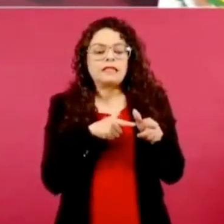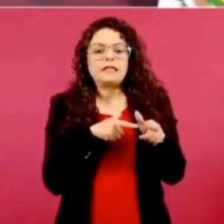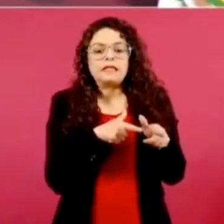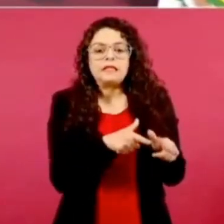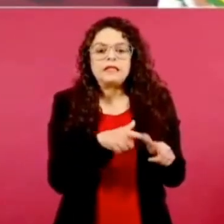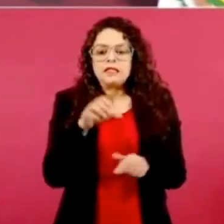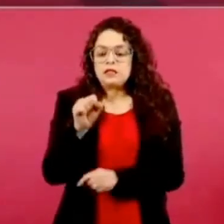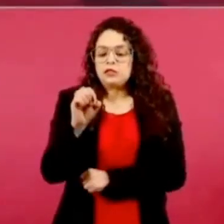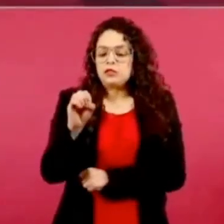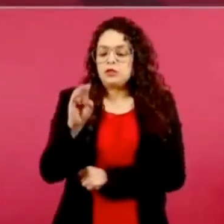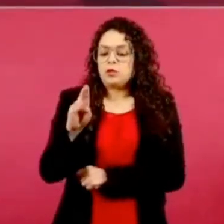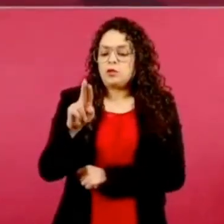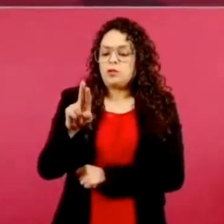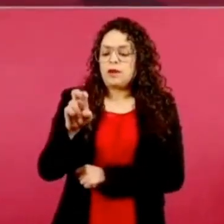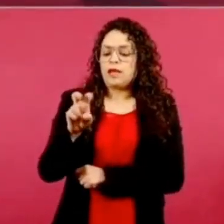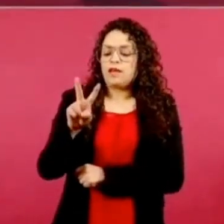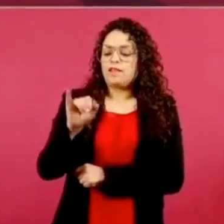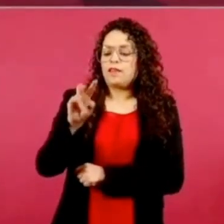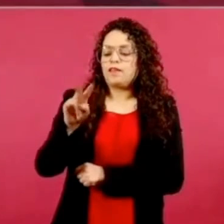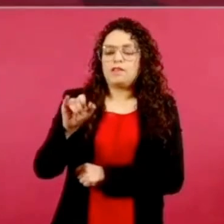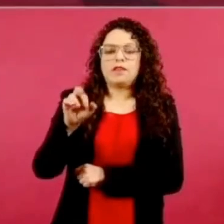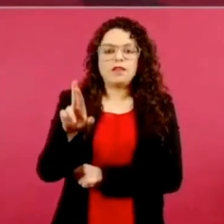es la posibilidad